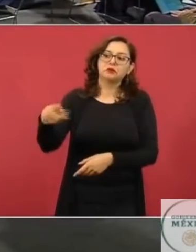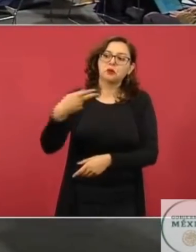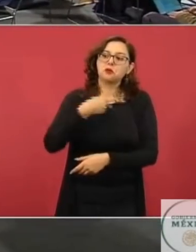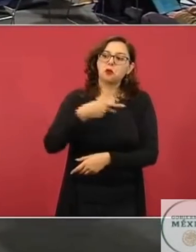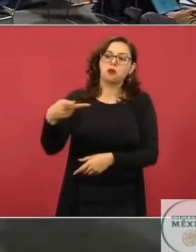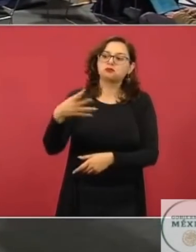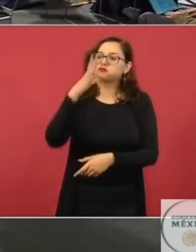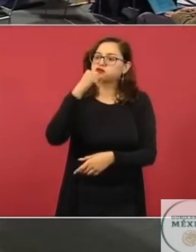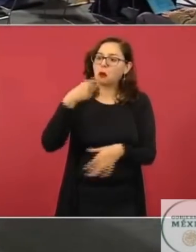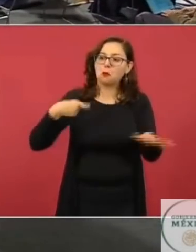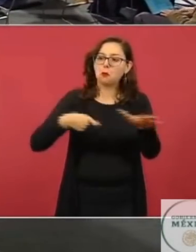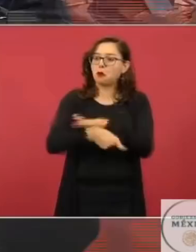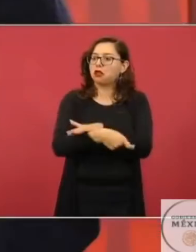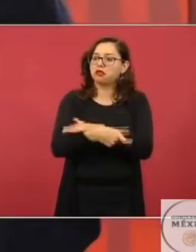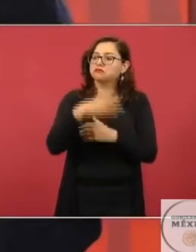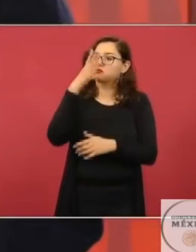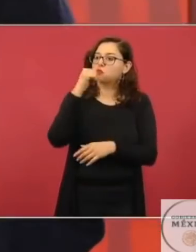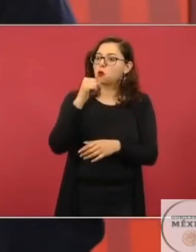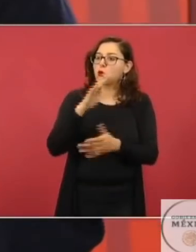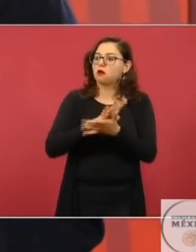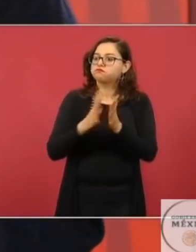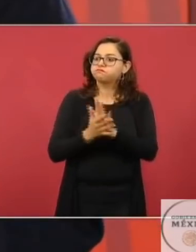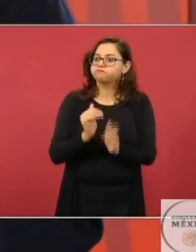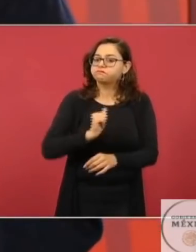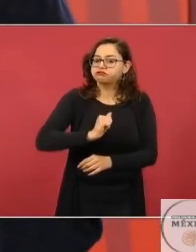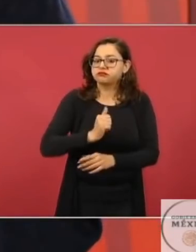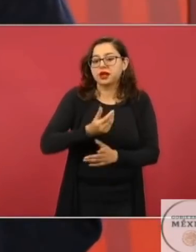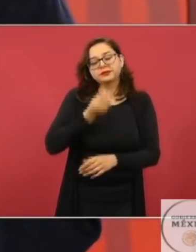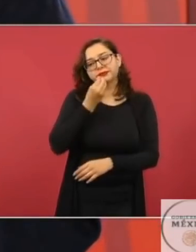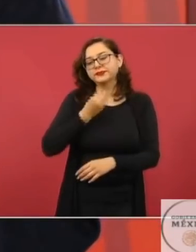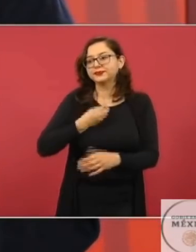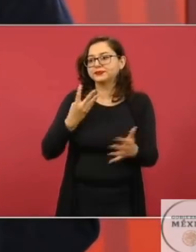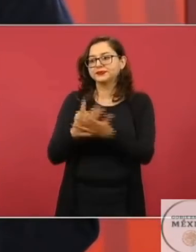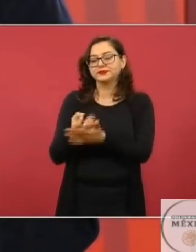qué comprar su inocencia.